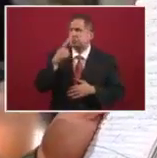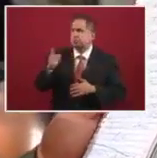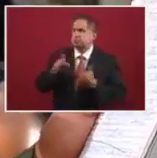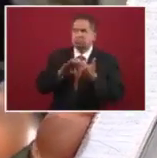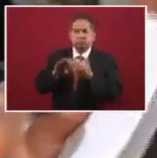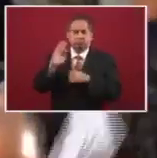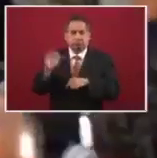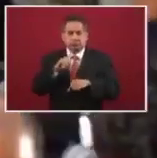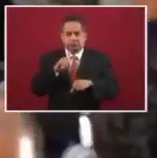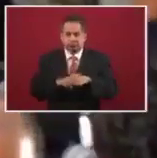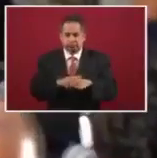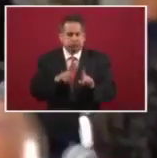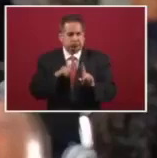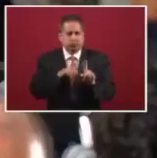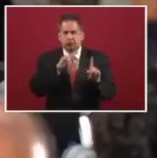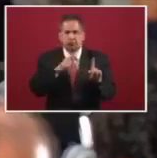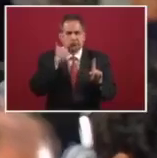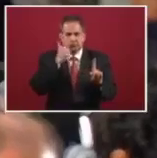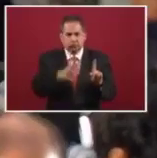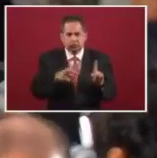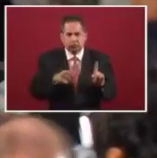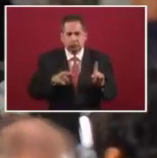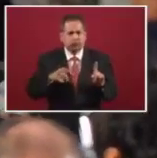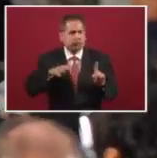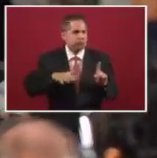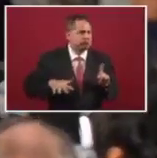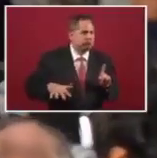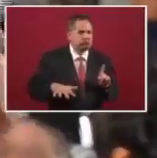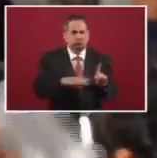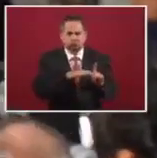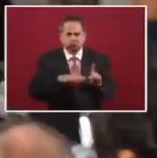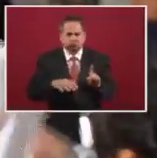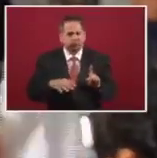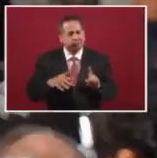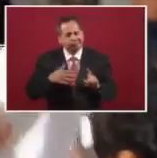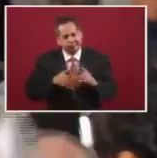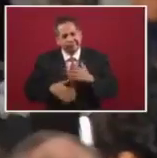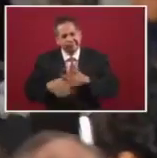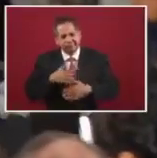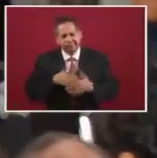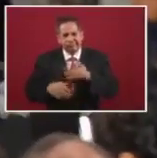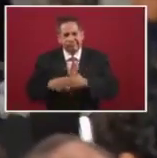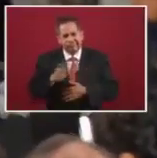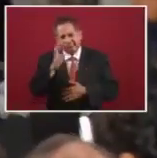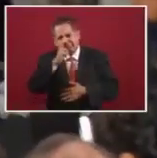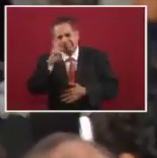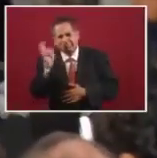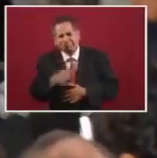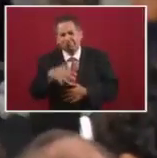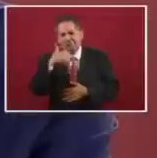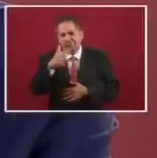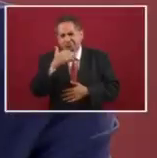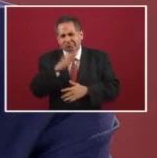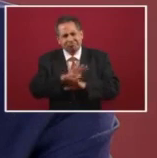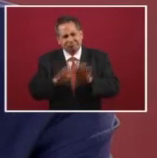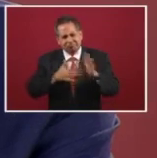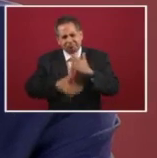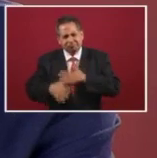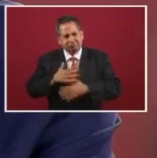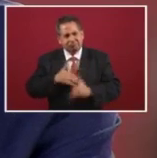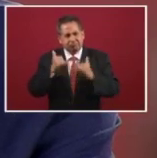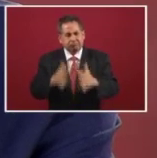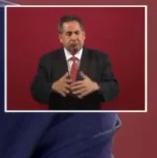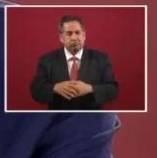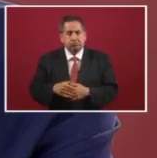federal en contra de la decisión de los laguneros, que estamos cansados de tanta pinche tranza. Nos han olvidado